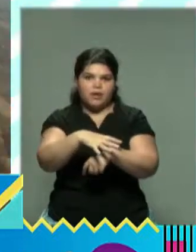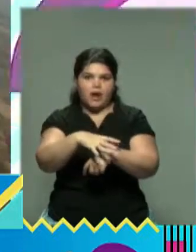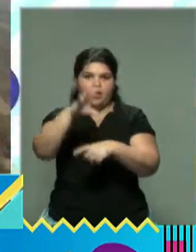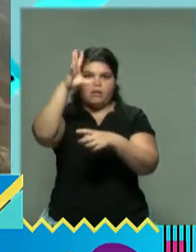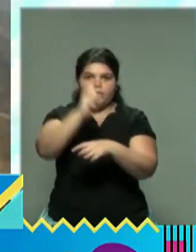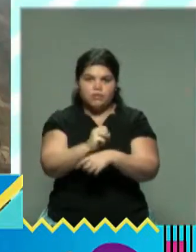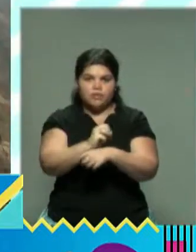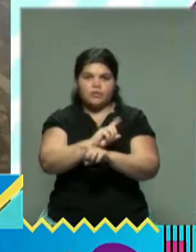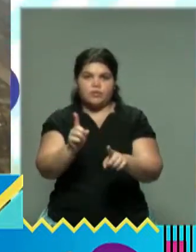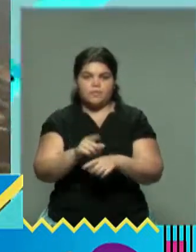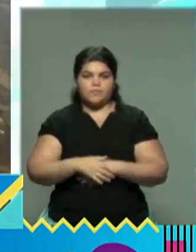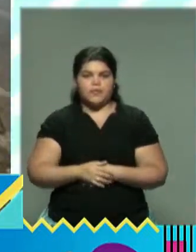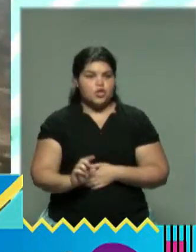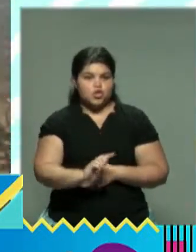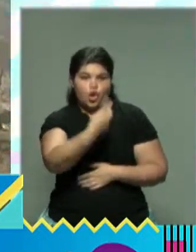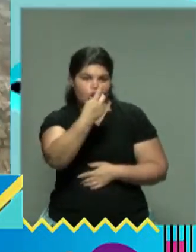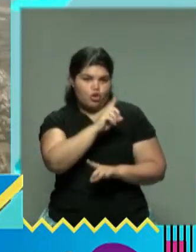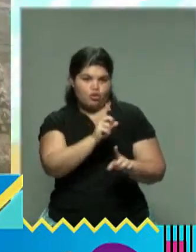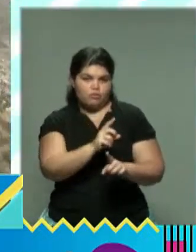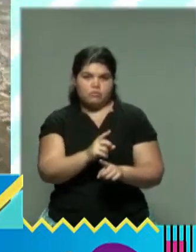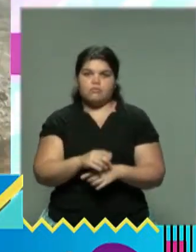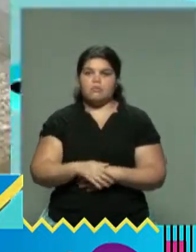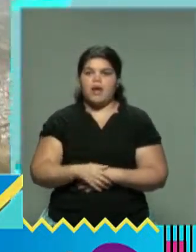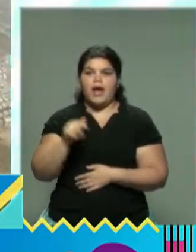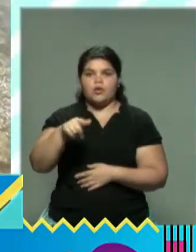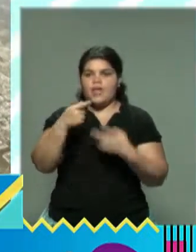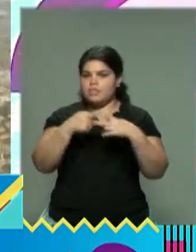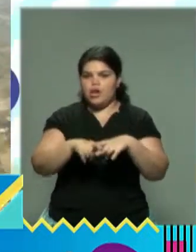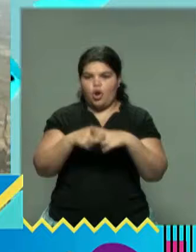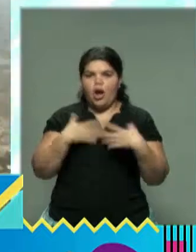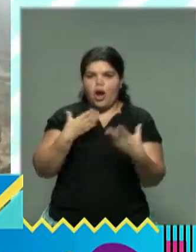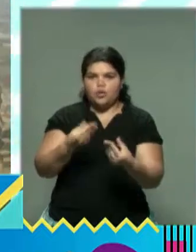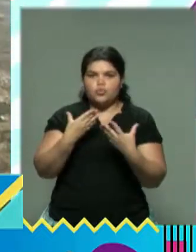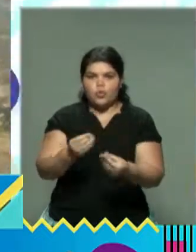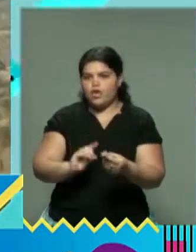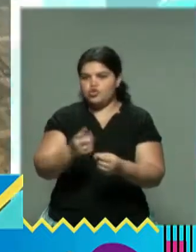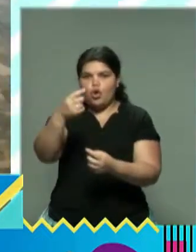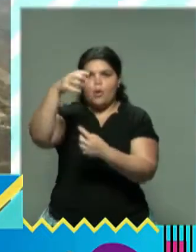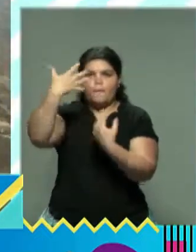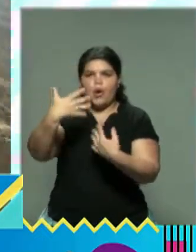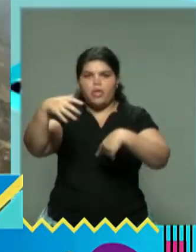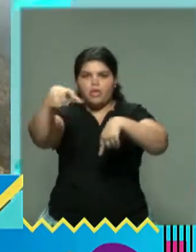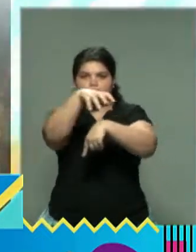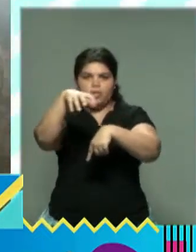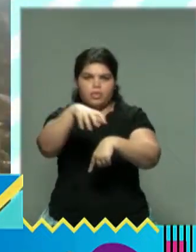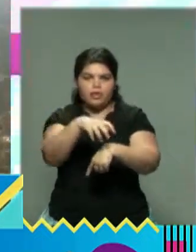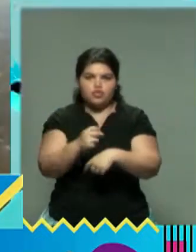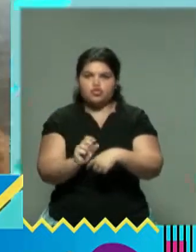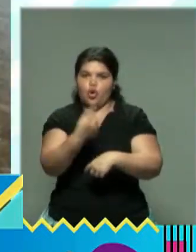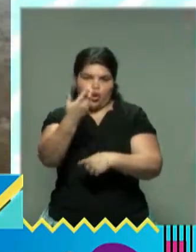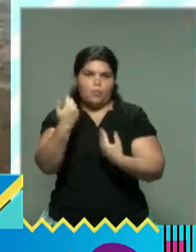no está solo librado a... No, ya hay mucha tecnología encima. O sea, vos ves un paracaídas hoy como estamos